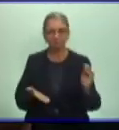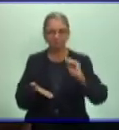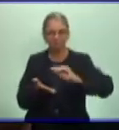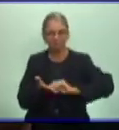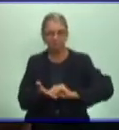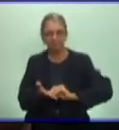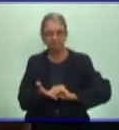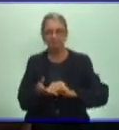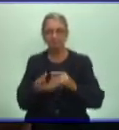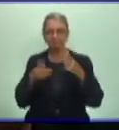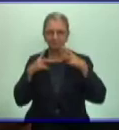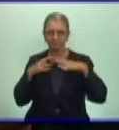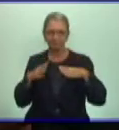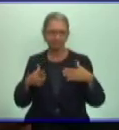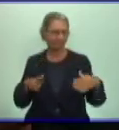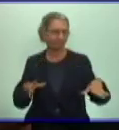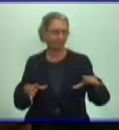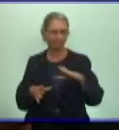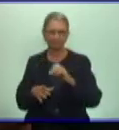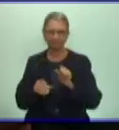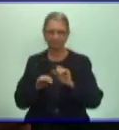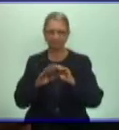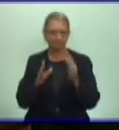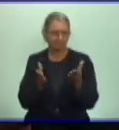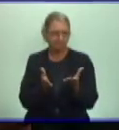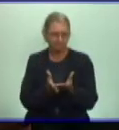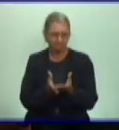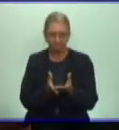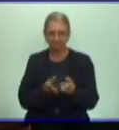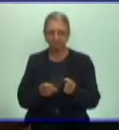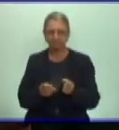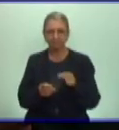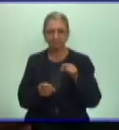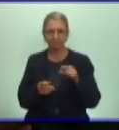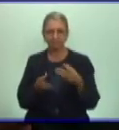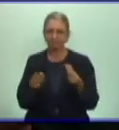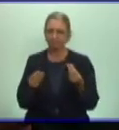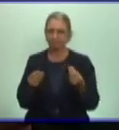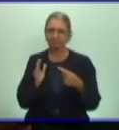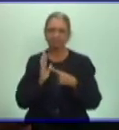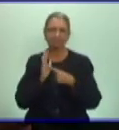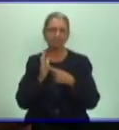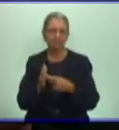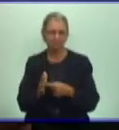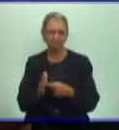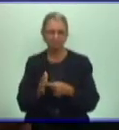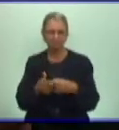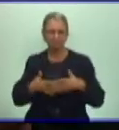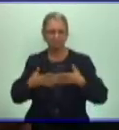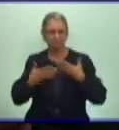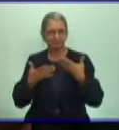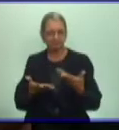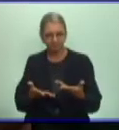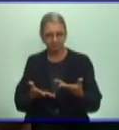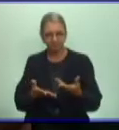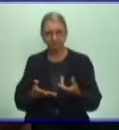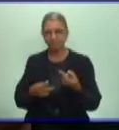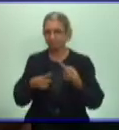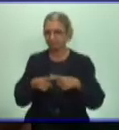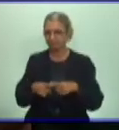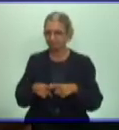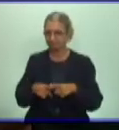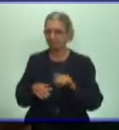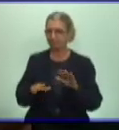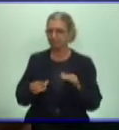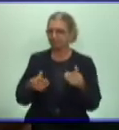vida plena y consciente? O sea, que son muchas las sugerencias que pudiéramos estar ofreciendo, pero sobre todo